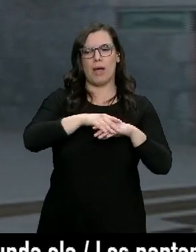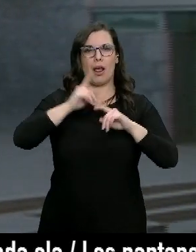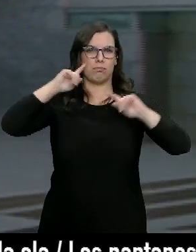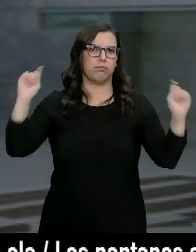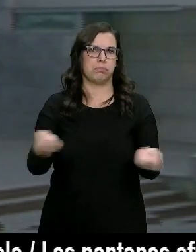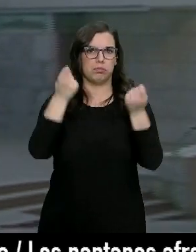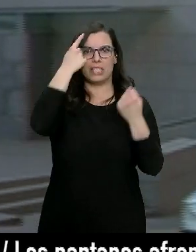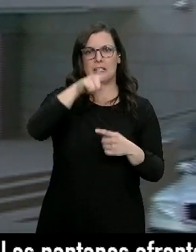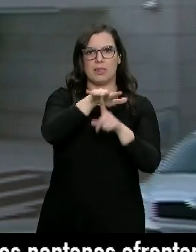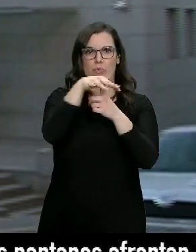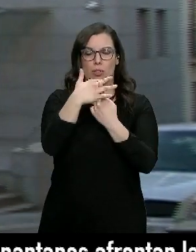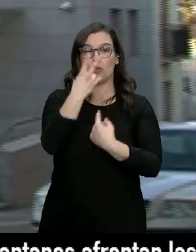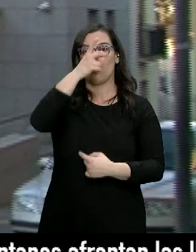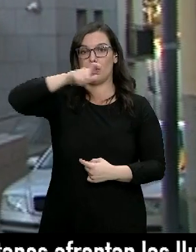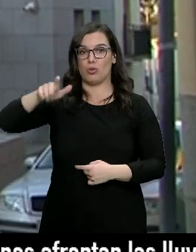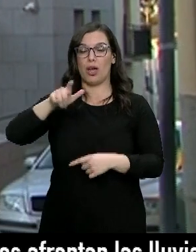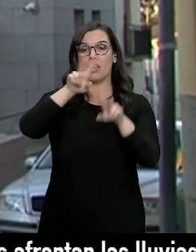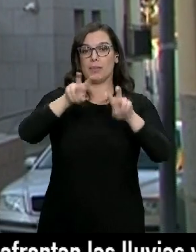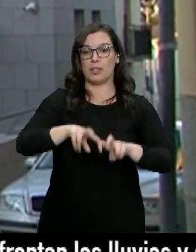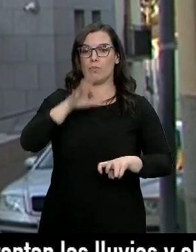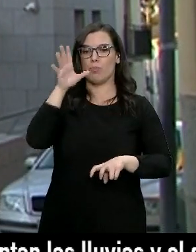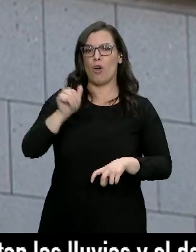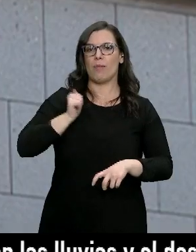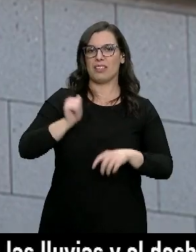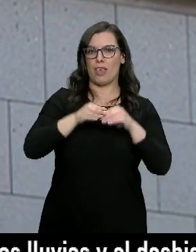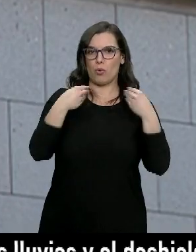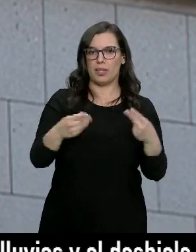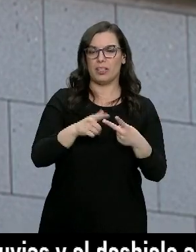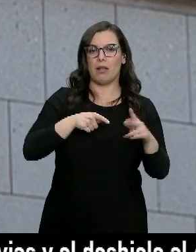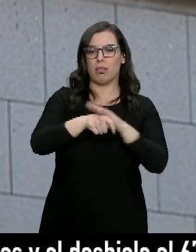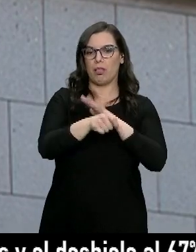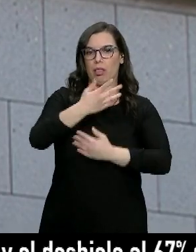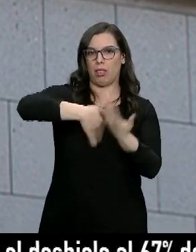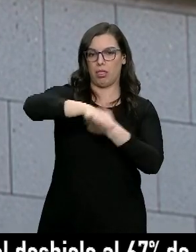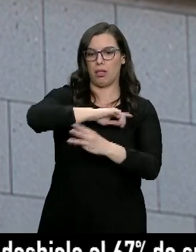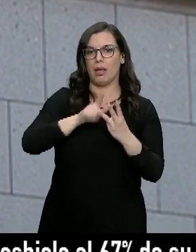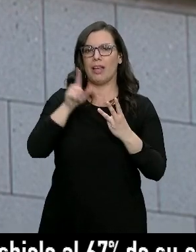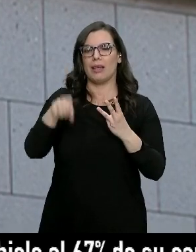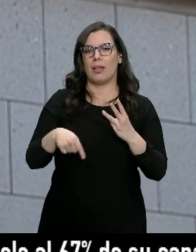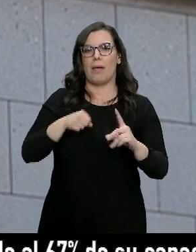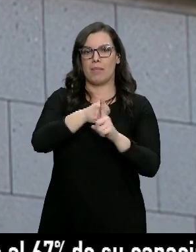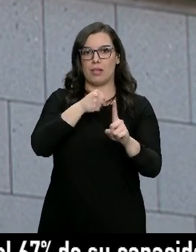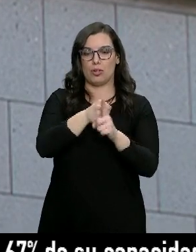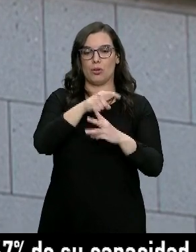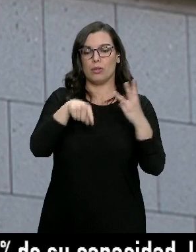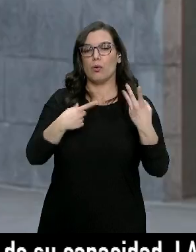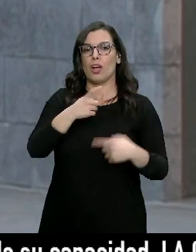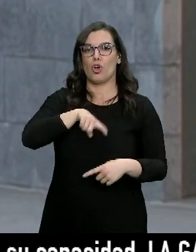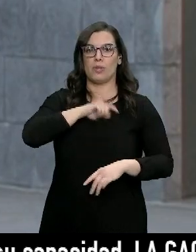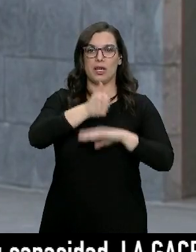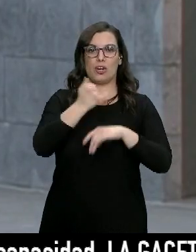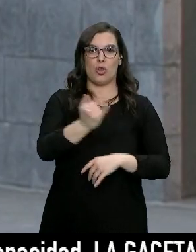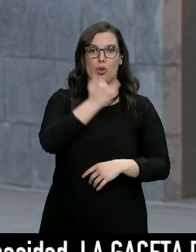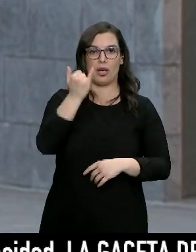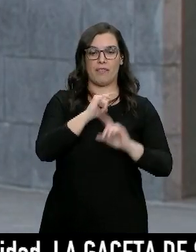situación. Hay 2 investigados por presuntos delitos de falsedad documental, prevaricación administrativa y coacciones. Se trata del comisario jefe de